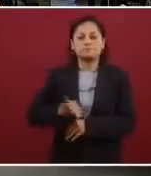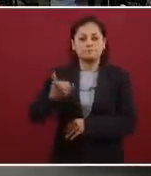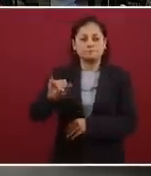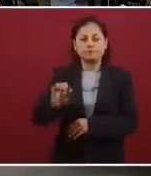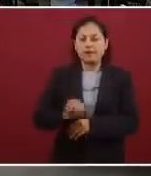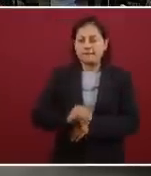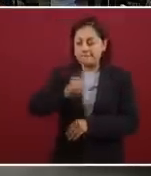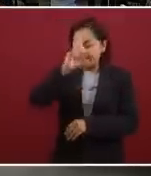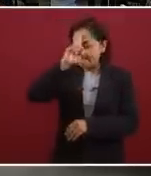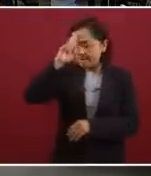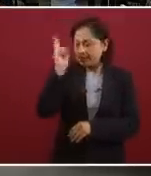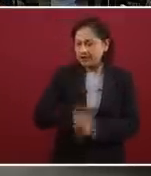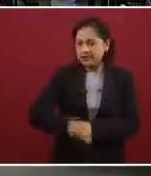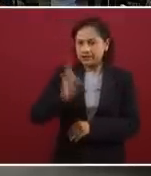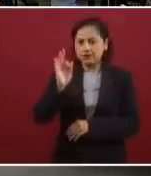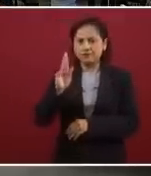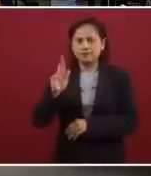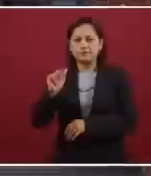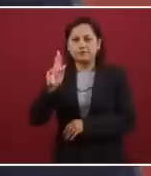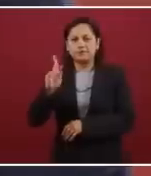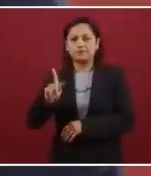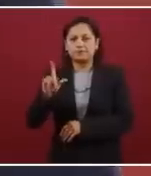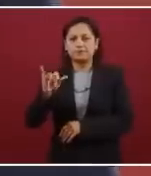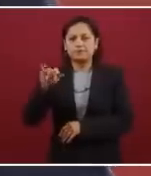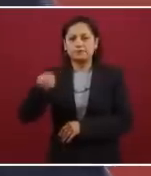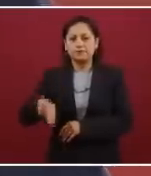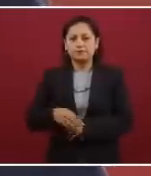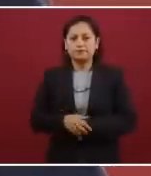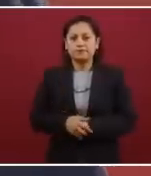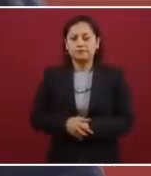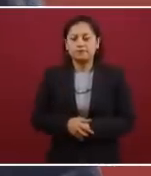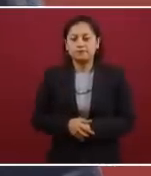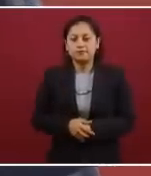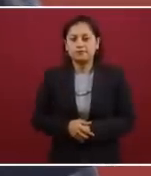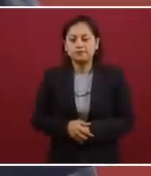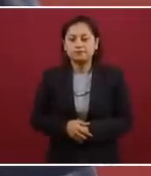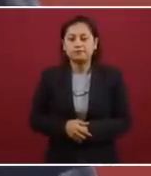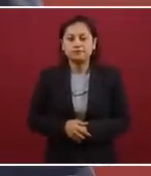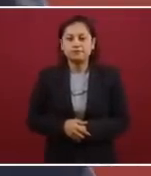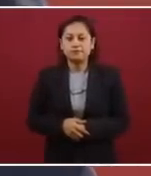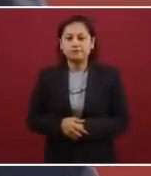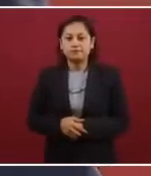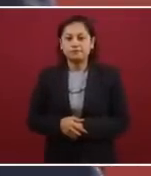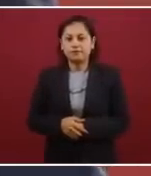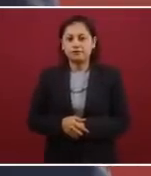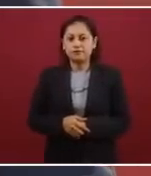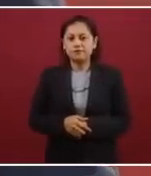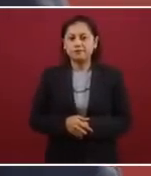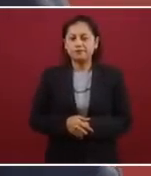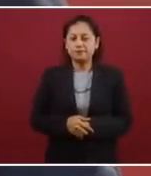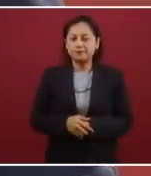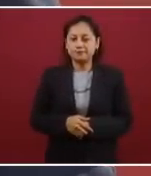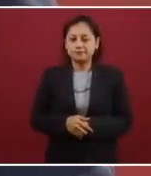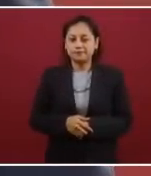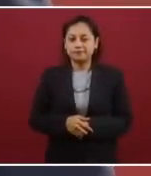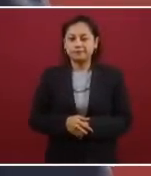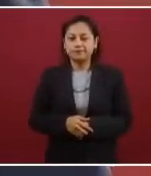fracking. Está prohibido el fracking. Como están prohibidas